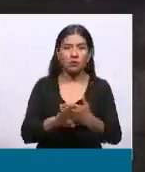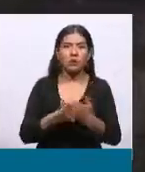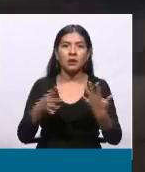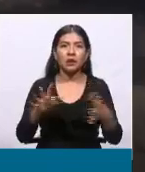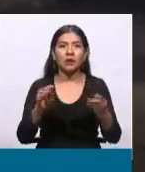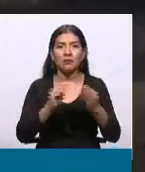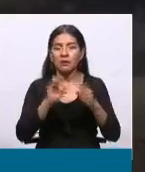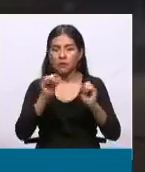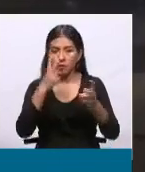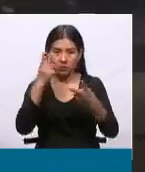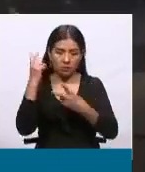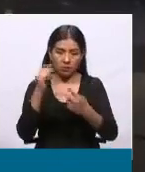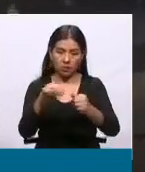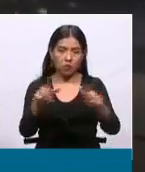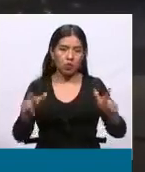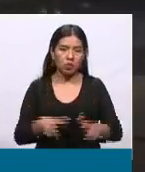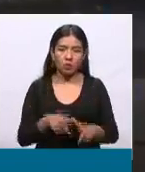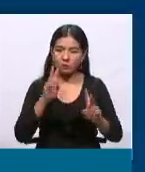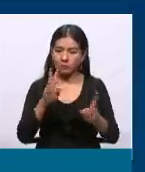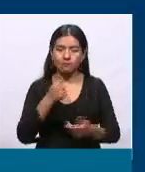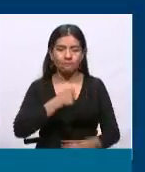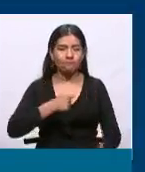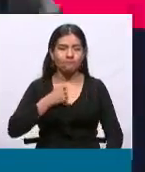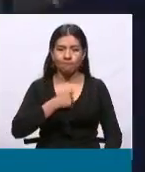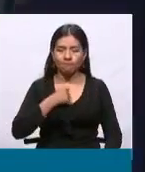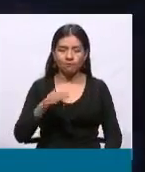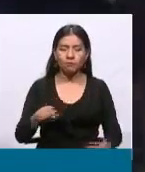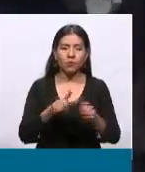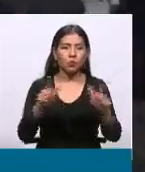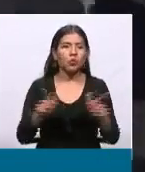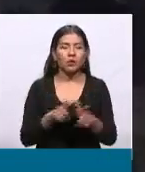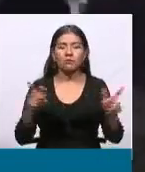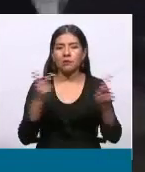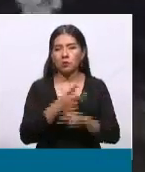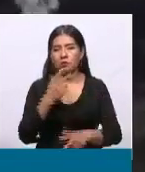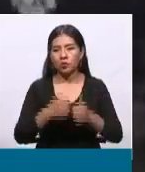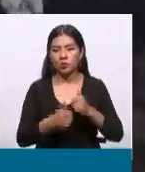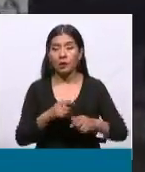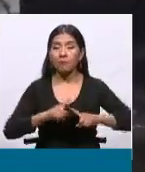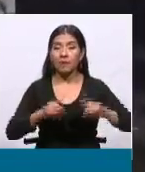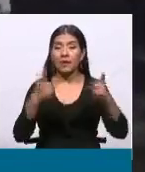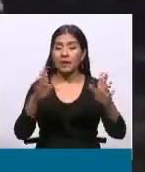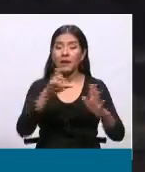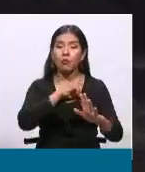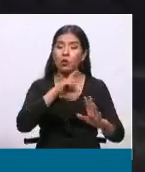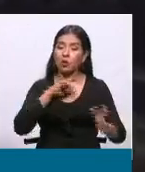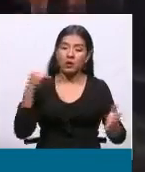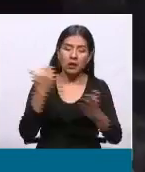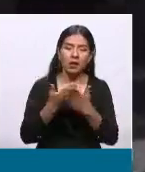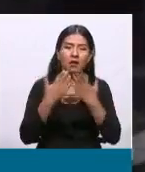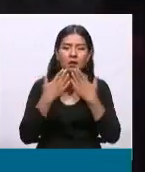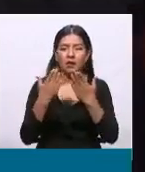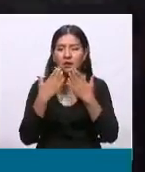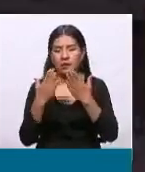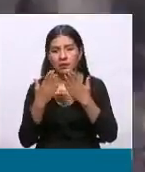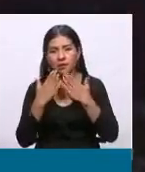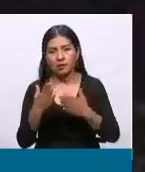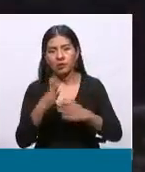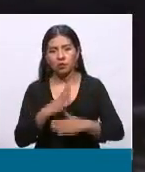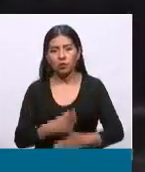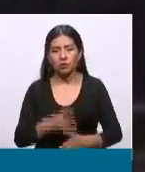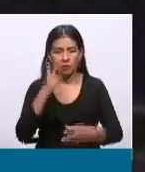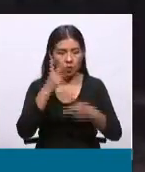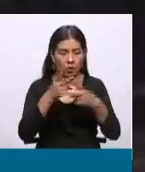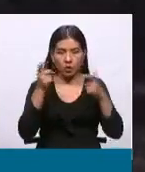que es de mucho lamentar para esta zona justamente. Gracias a Dios la policía también está en la zona resguardando también a la